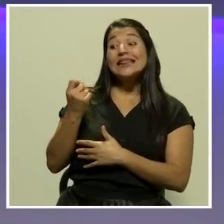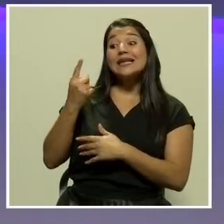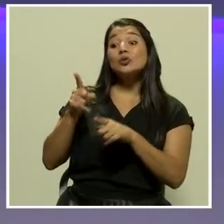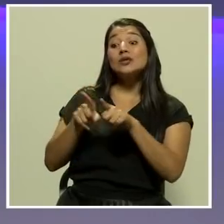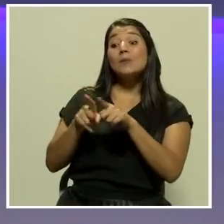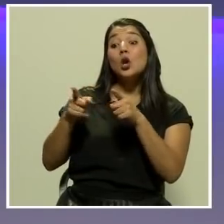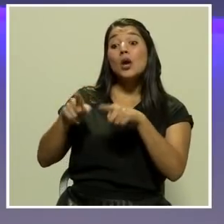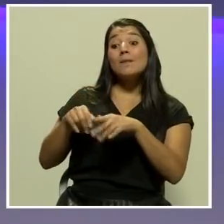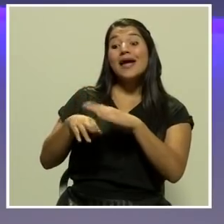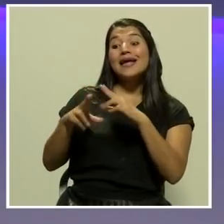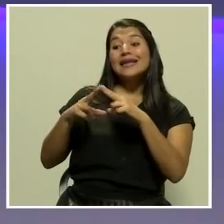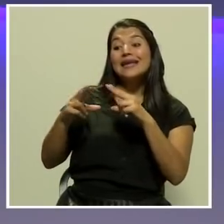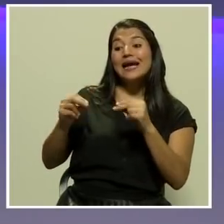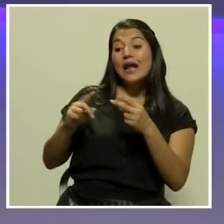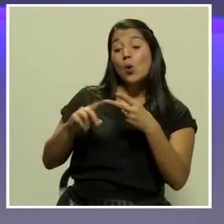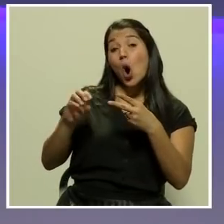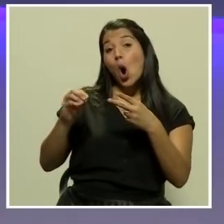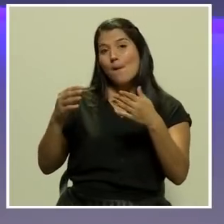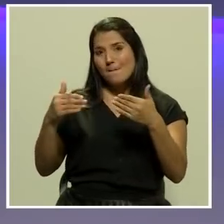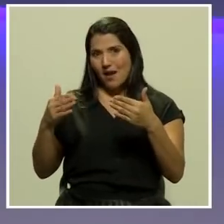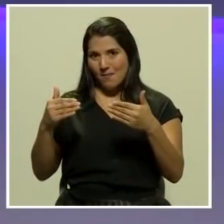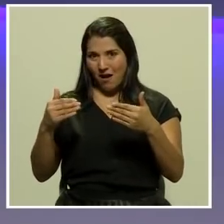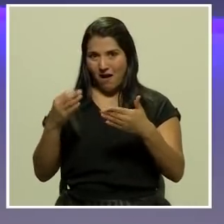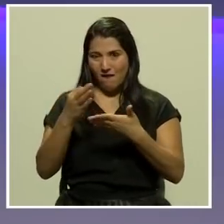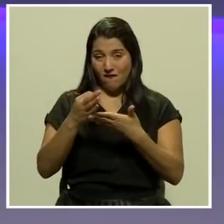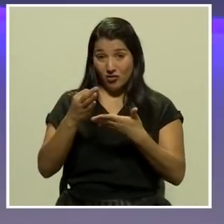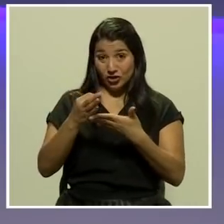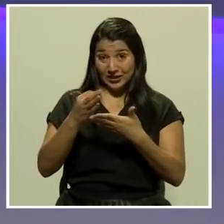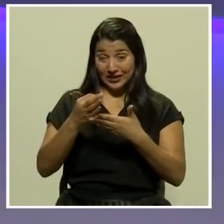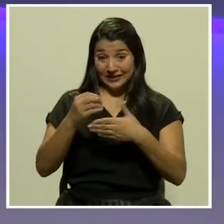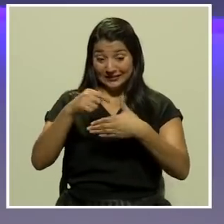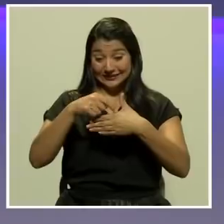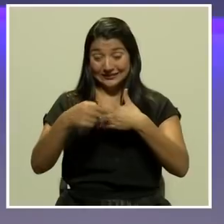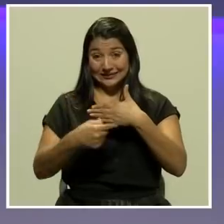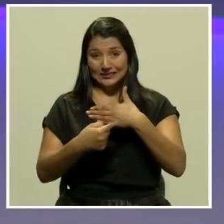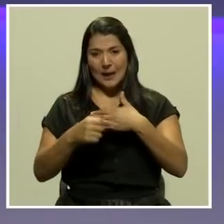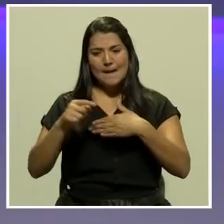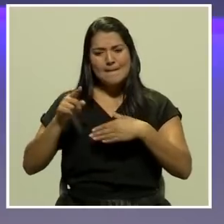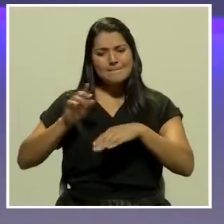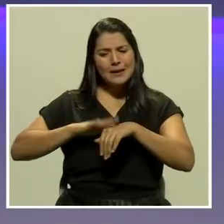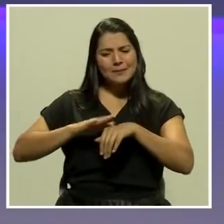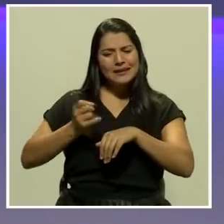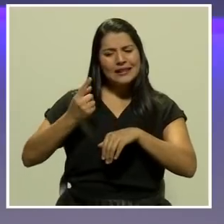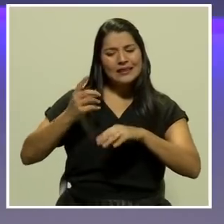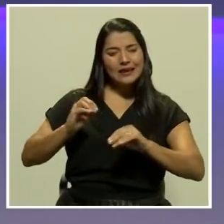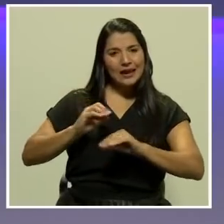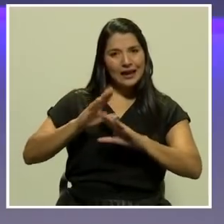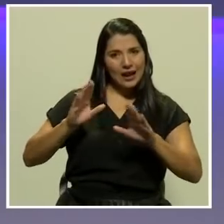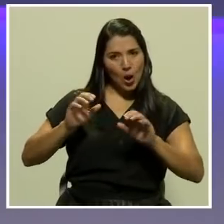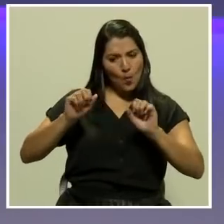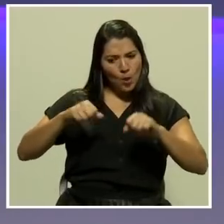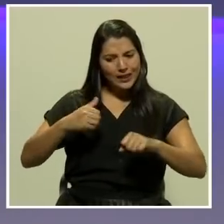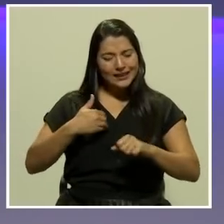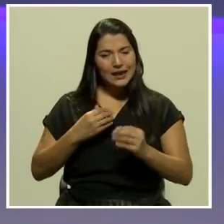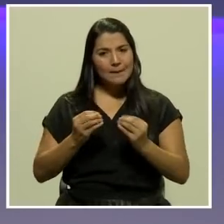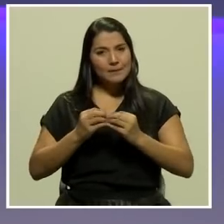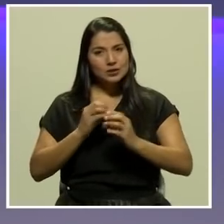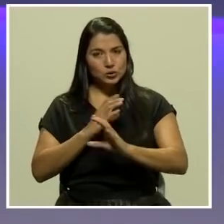en Nicaragua, lo que pasa en Panamá. Nos permite contextualizar, tomar medida.